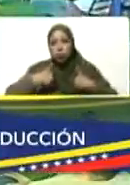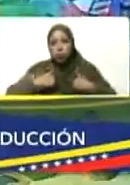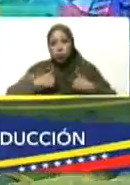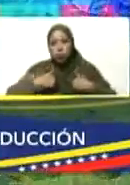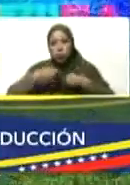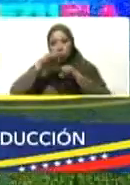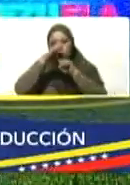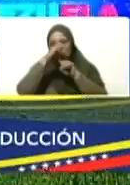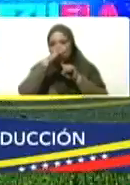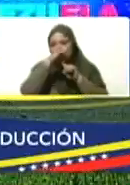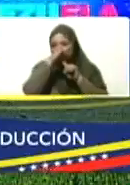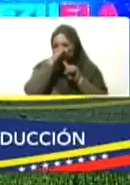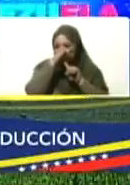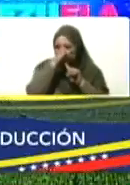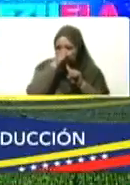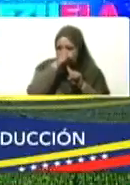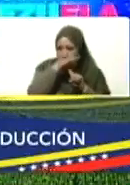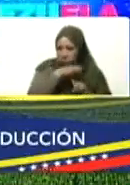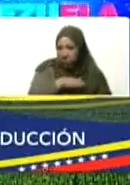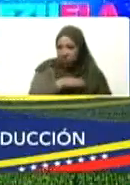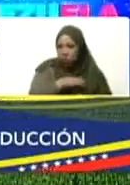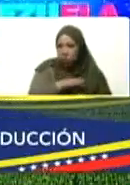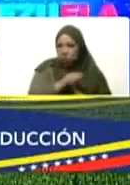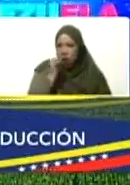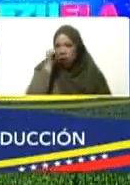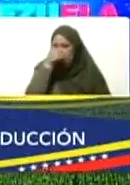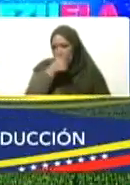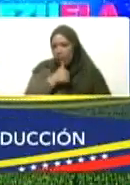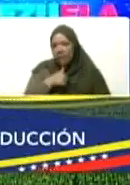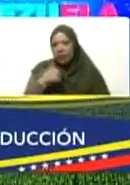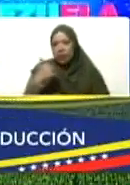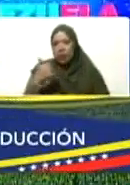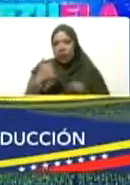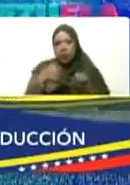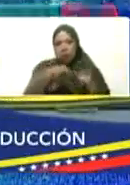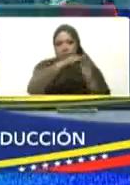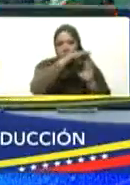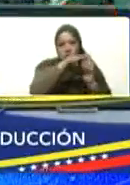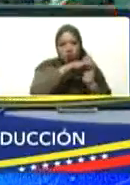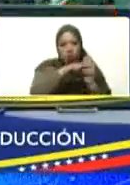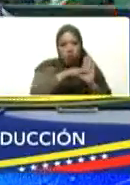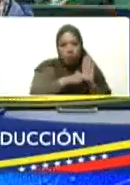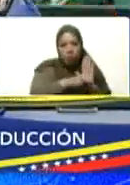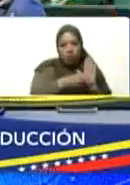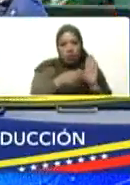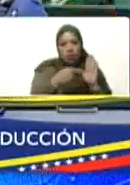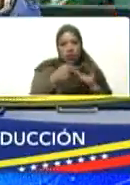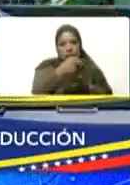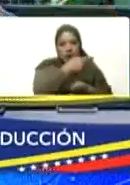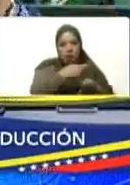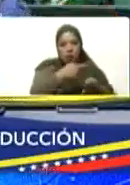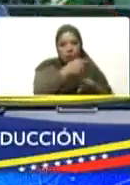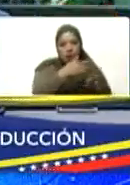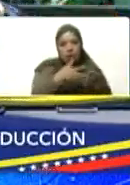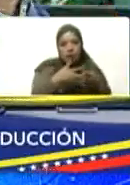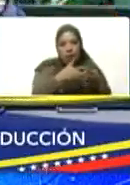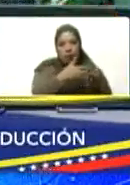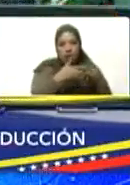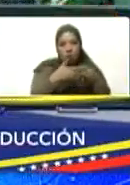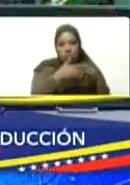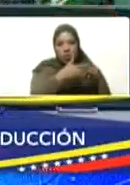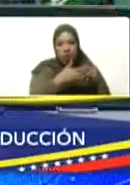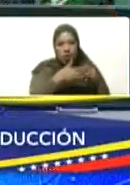una arremetida de sanciones, de persecución financiera,